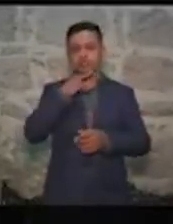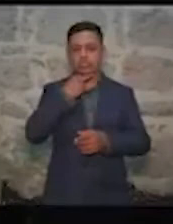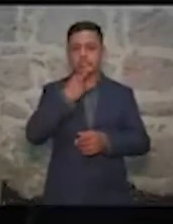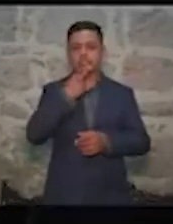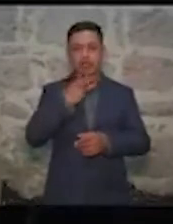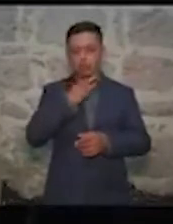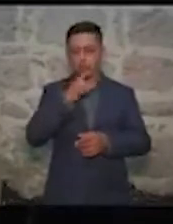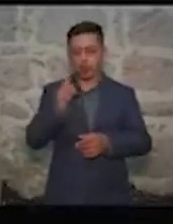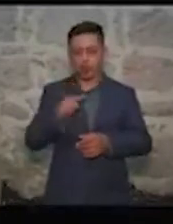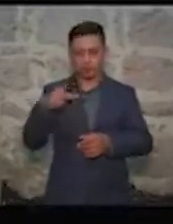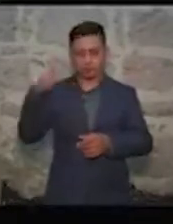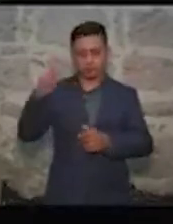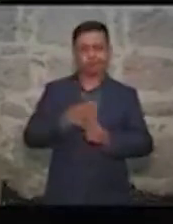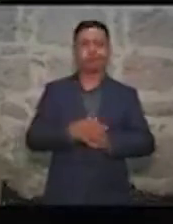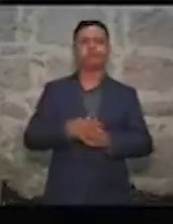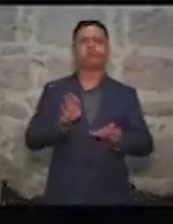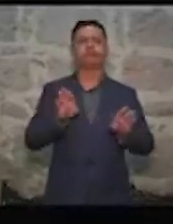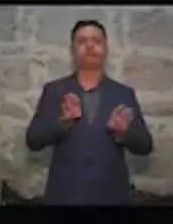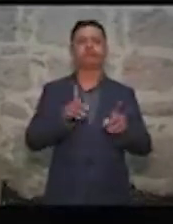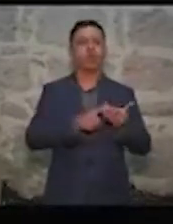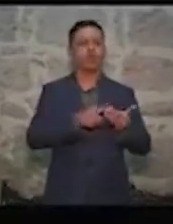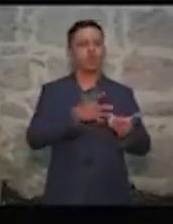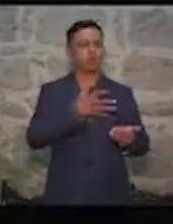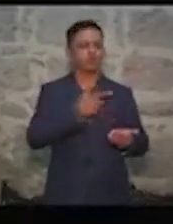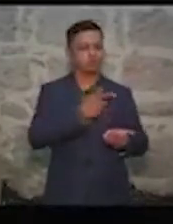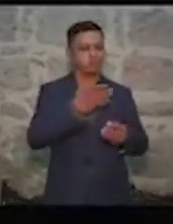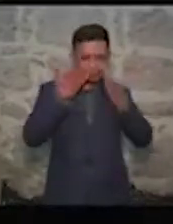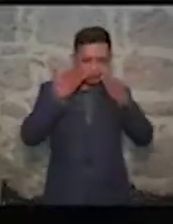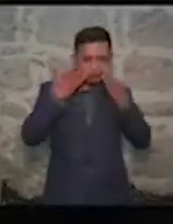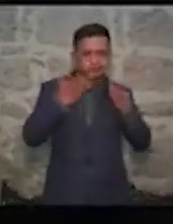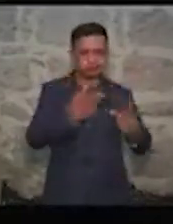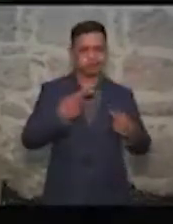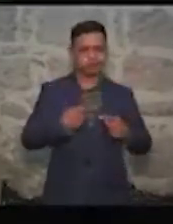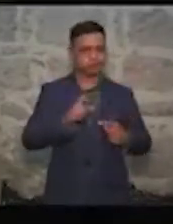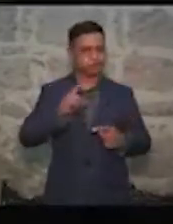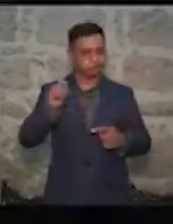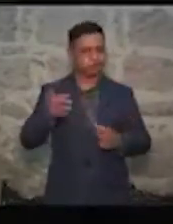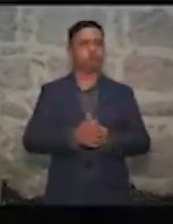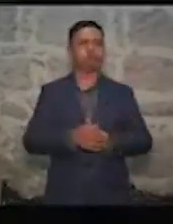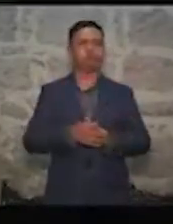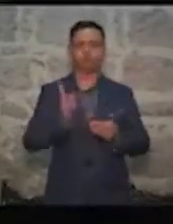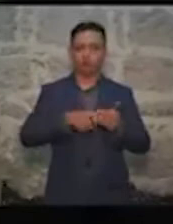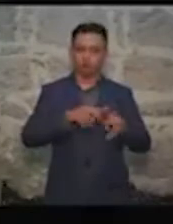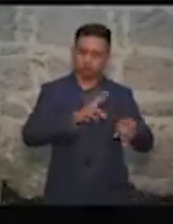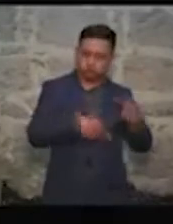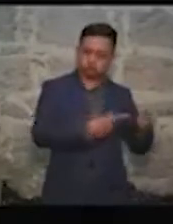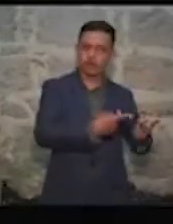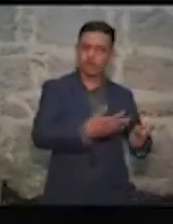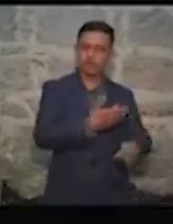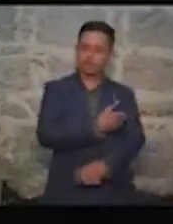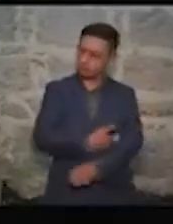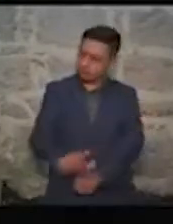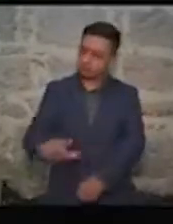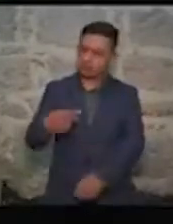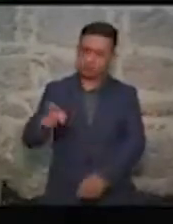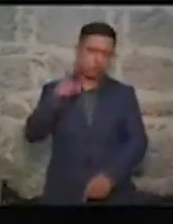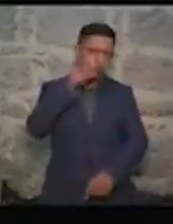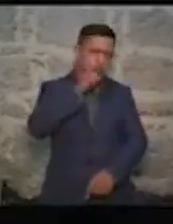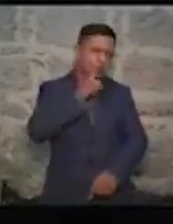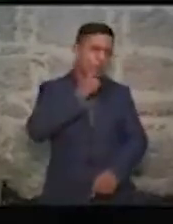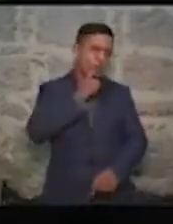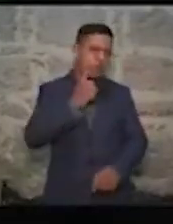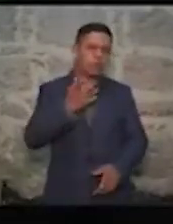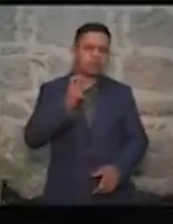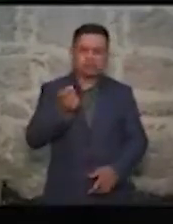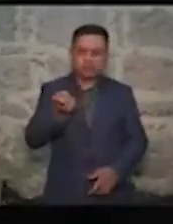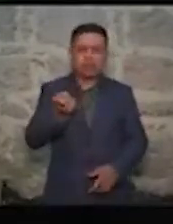por la labor que hacen todos los días. Hoy reconocemos a dos elementos y qué bueno que se cuentan estas historias, porque